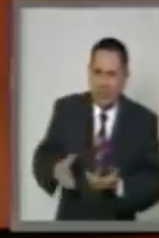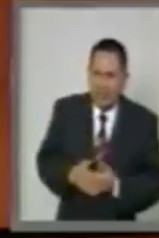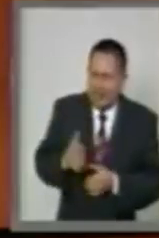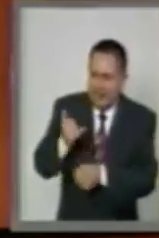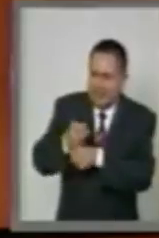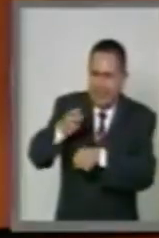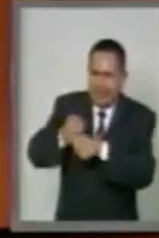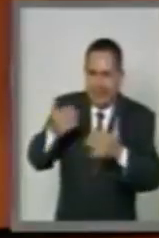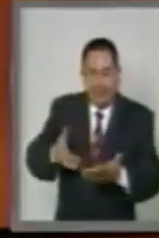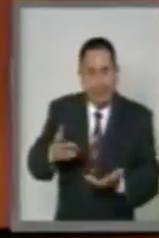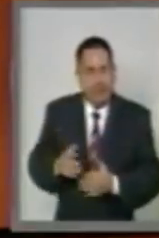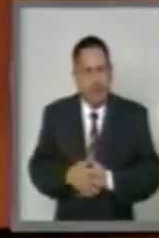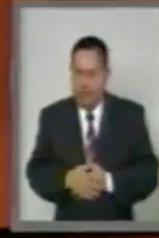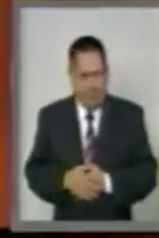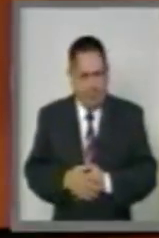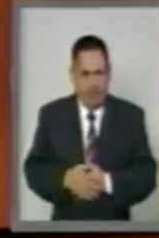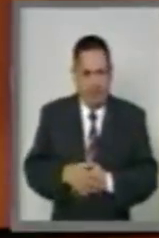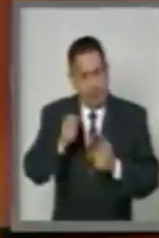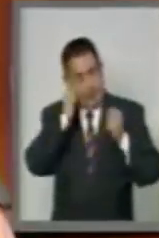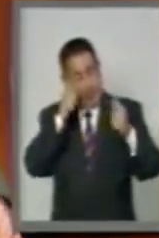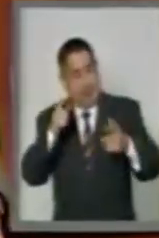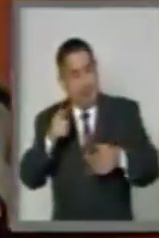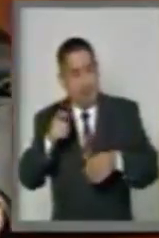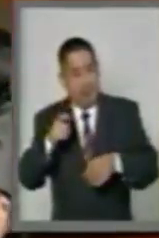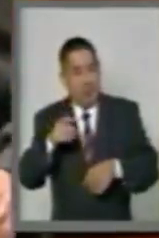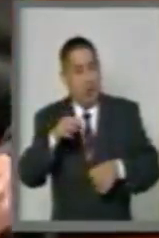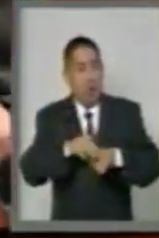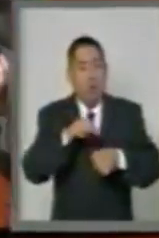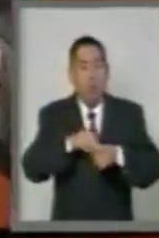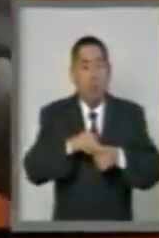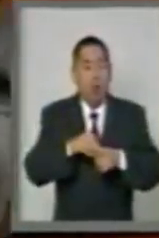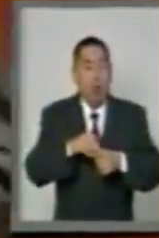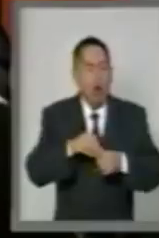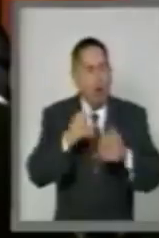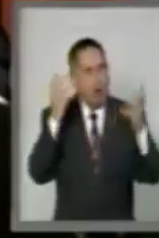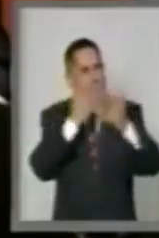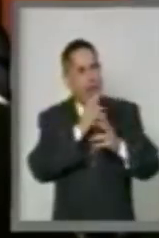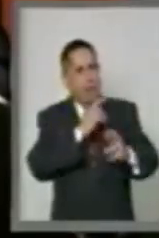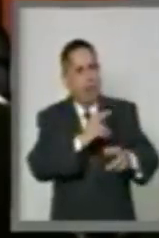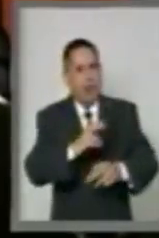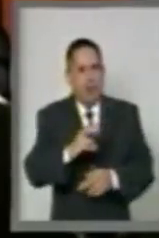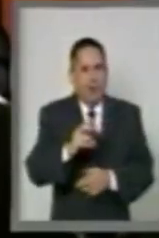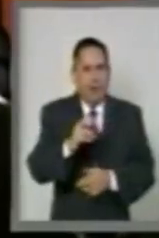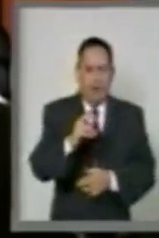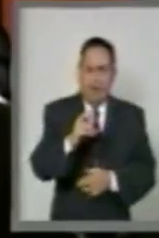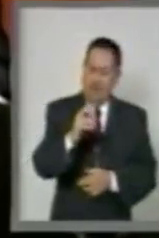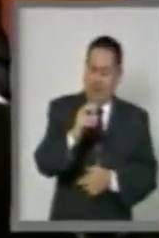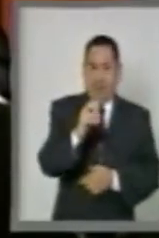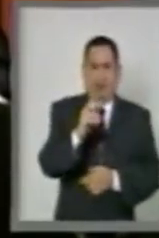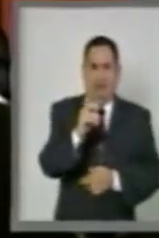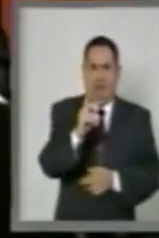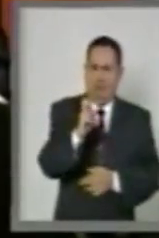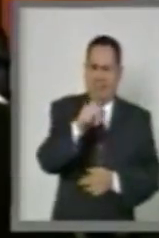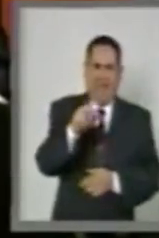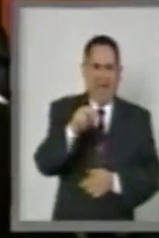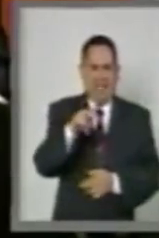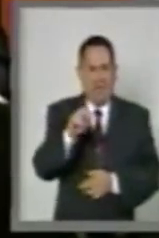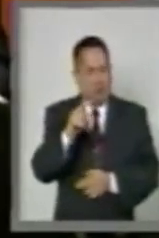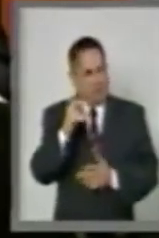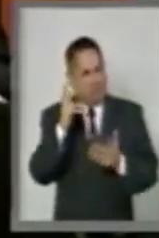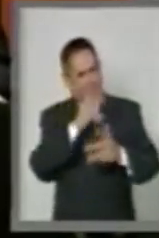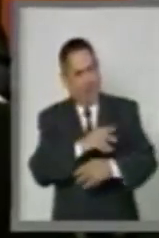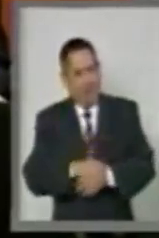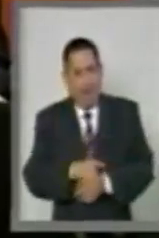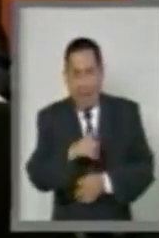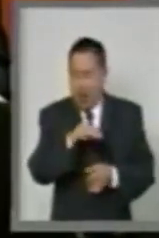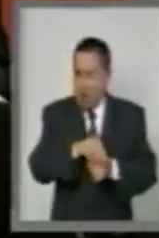insolencia. Pero la sorpresa, votó por Peña Nieto. ¡Ay, hijo! Muy bien. Votó